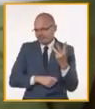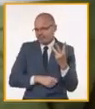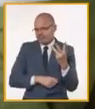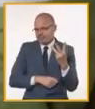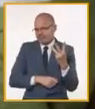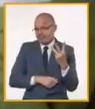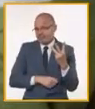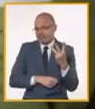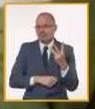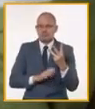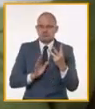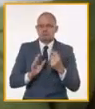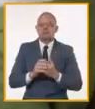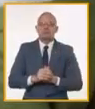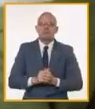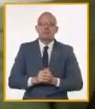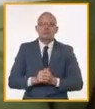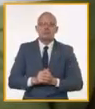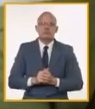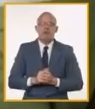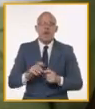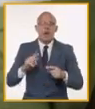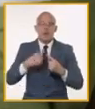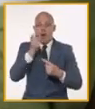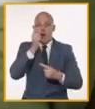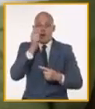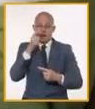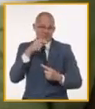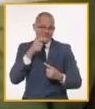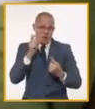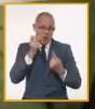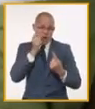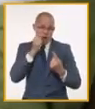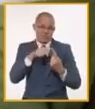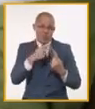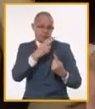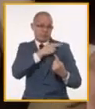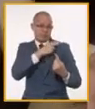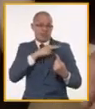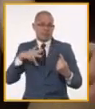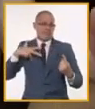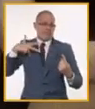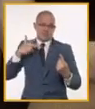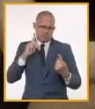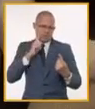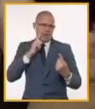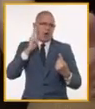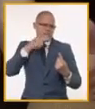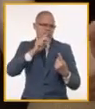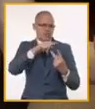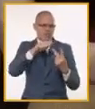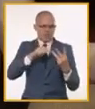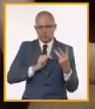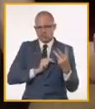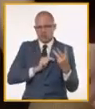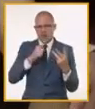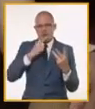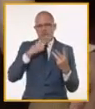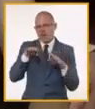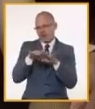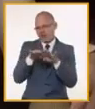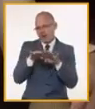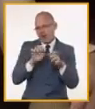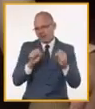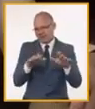de ellos era Llanusa, de aquí de la ciudad de La Habana. Y entonces Llanusa me conocía